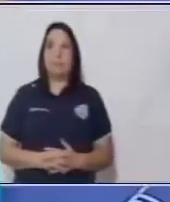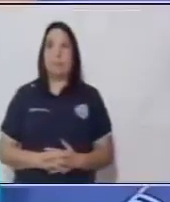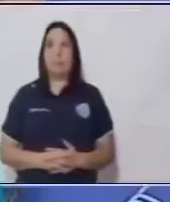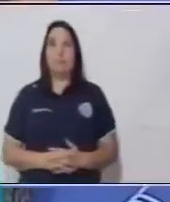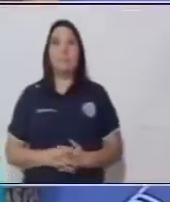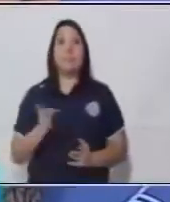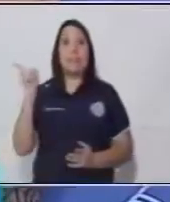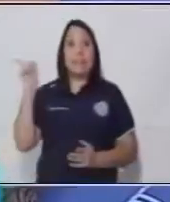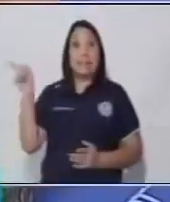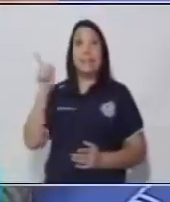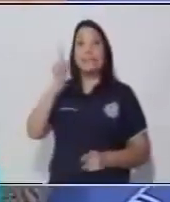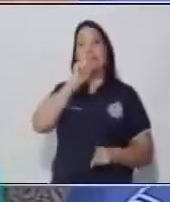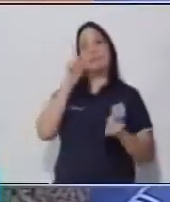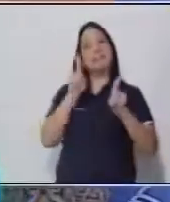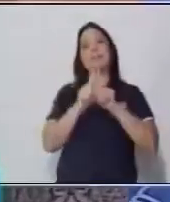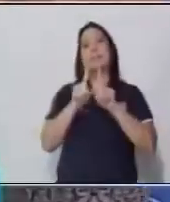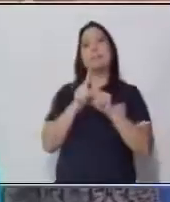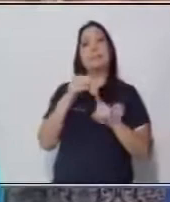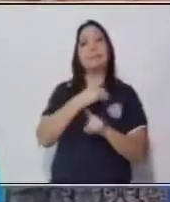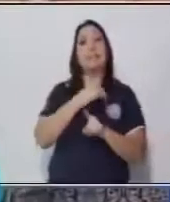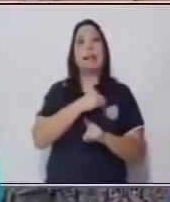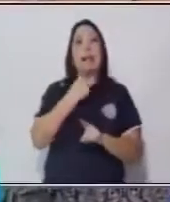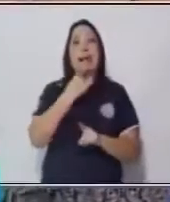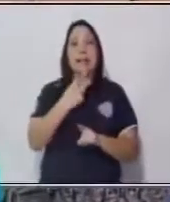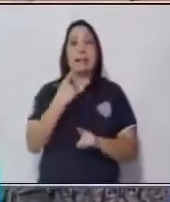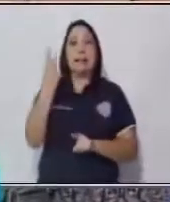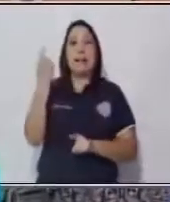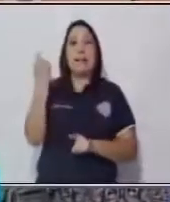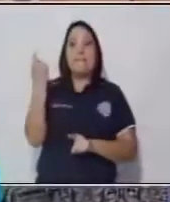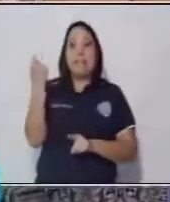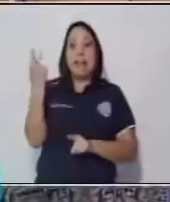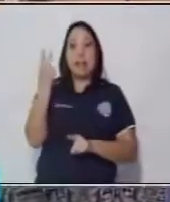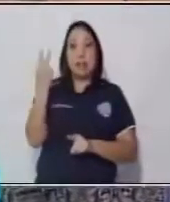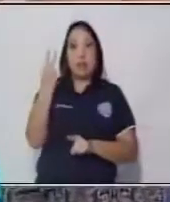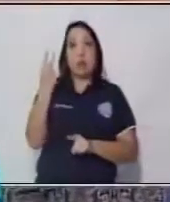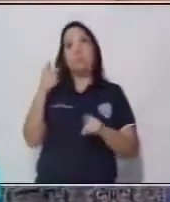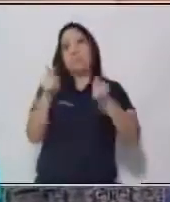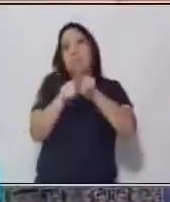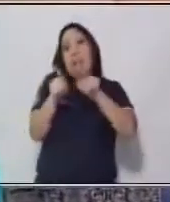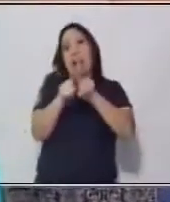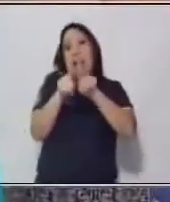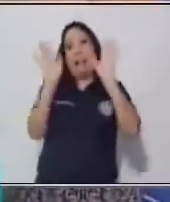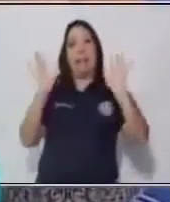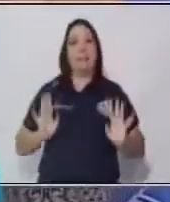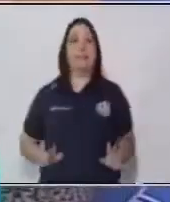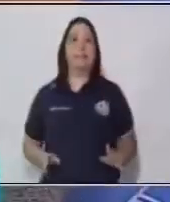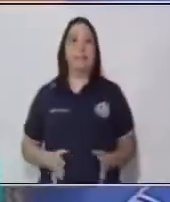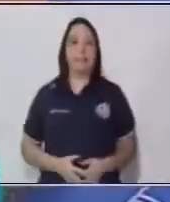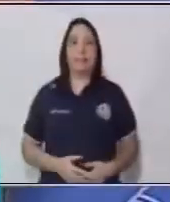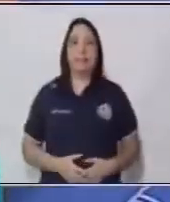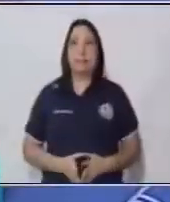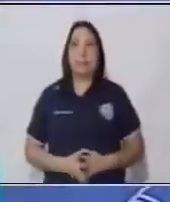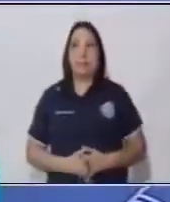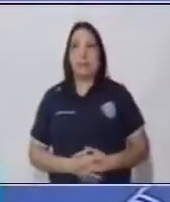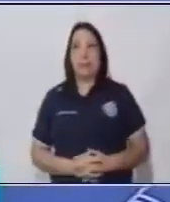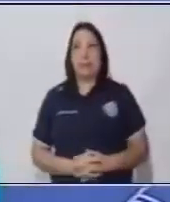Y esto quiere decir entonces que las últimas que nos quedan va a ser la última pareja de